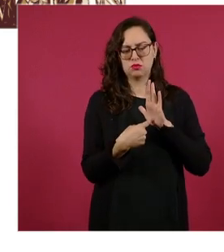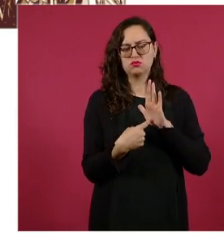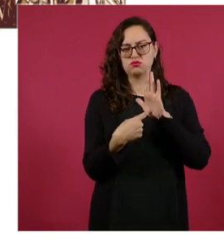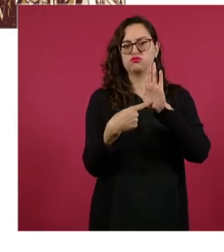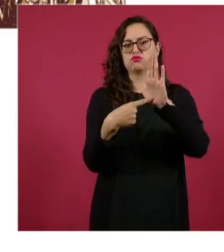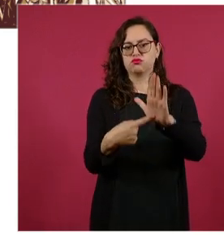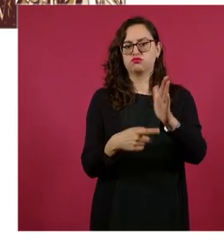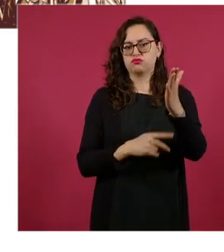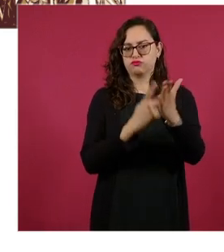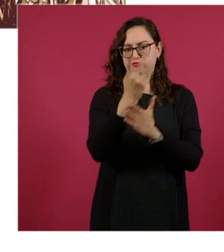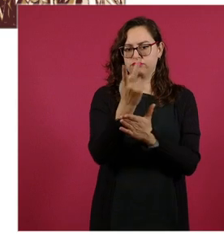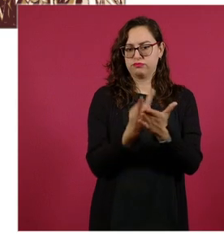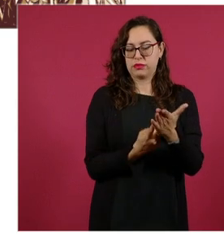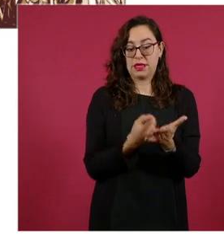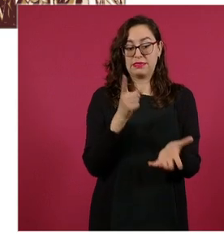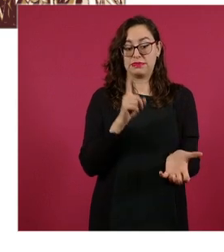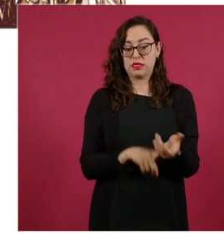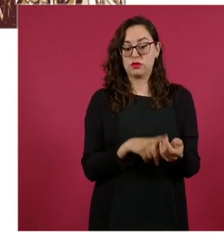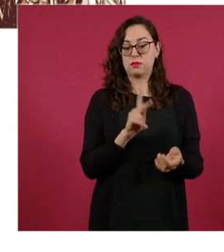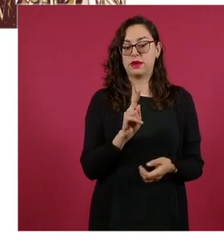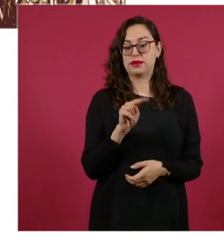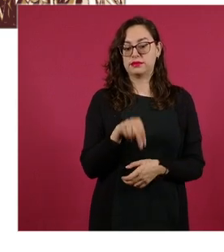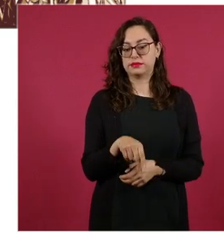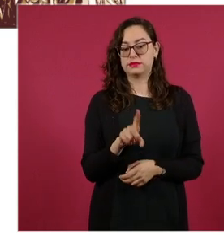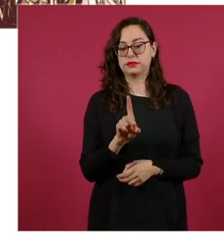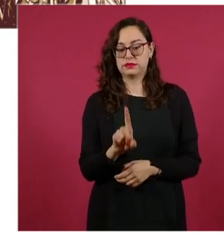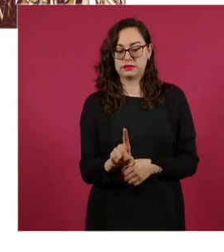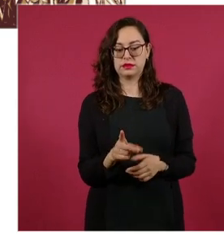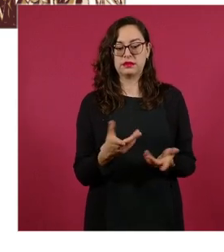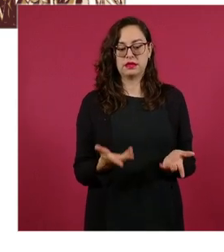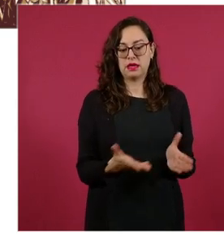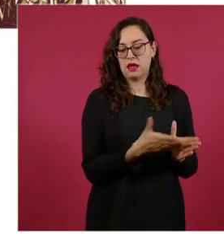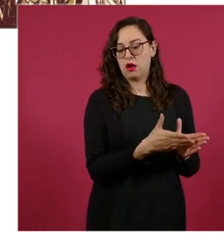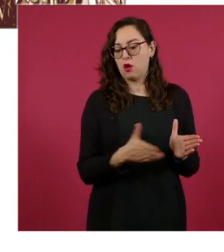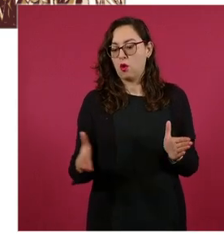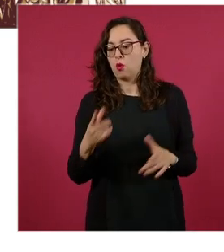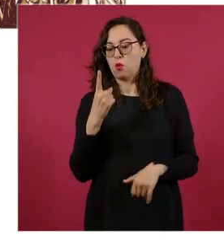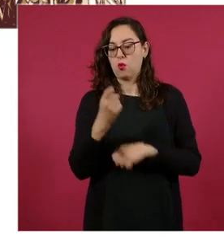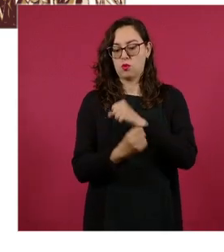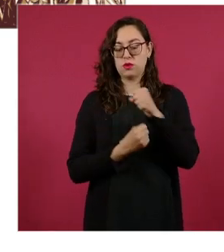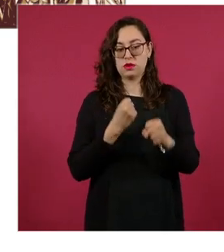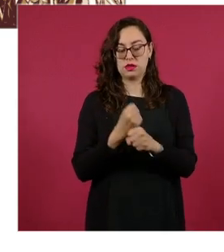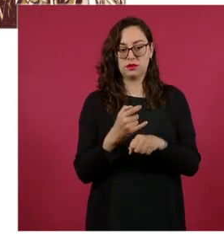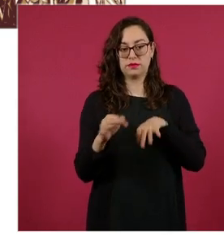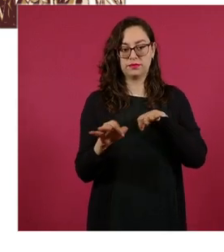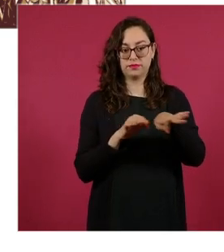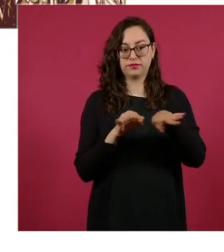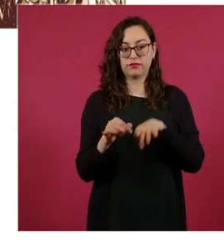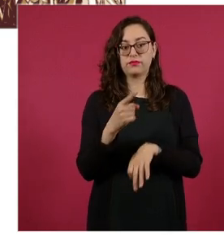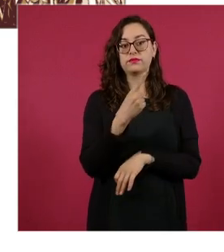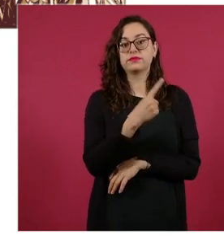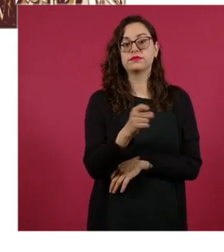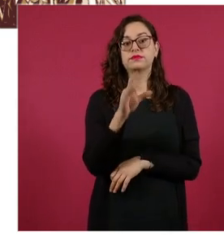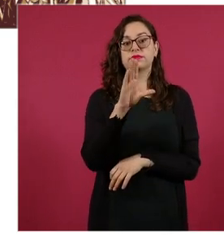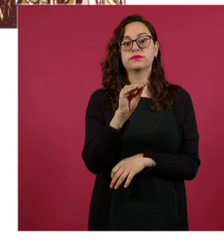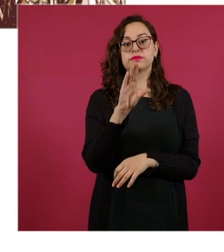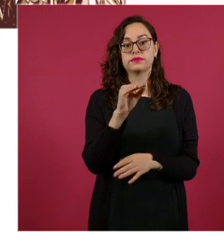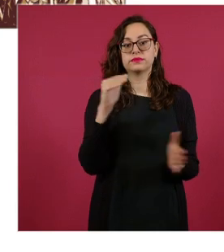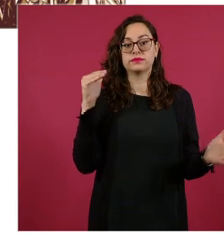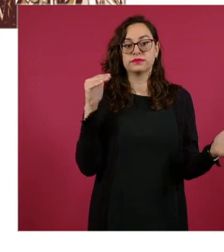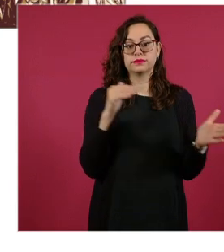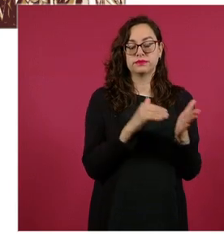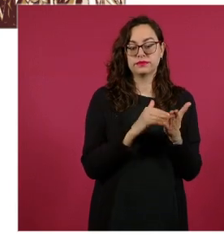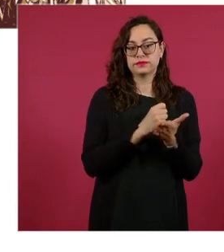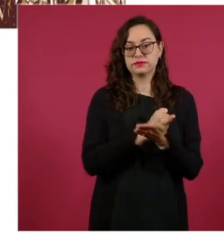en el Plan Nacional de Desarrollo, que ese primer año de trabajo tendríamos 194 mil créditos convertidos de salarios